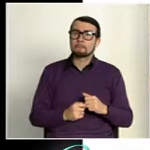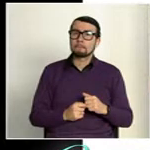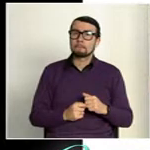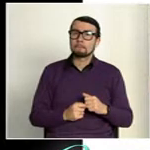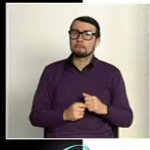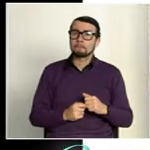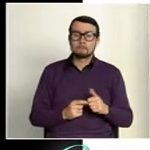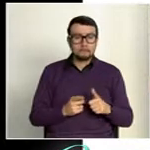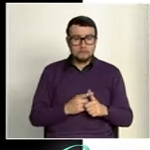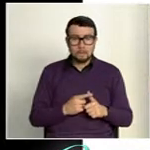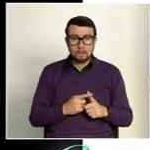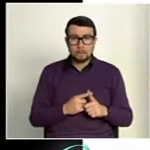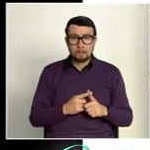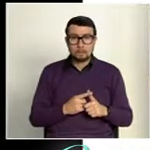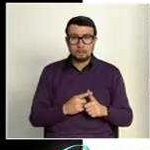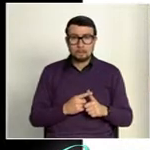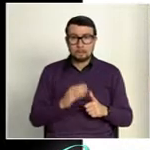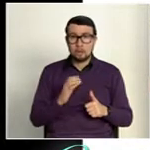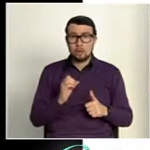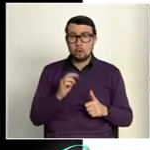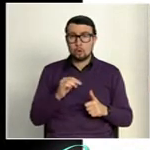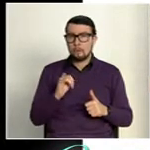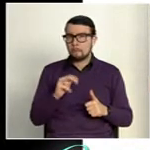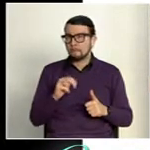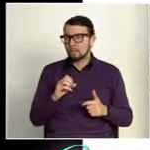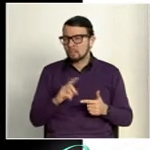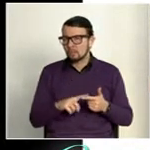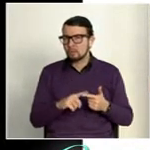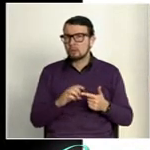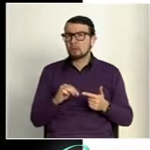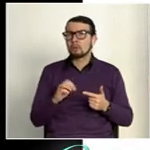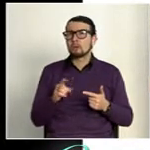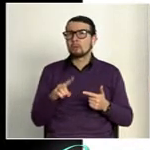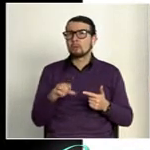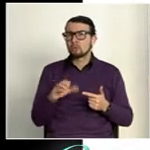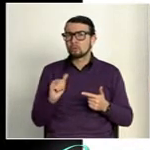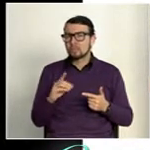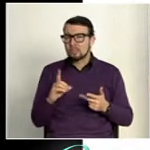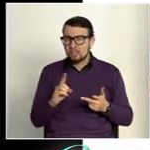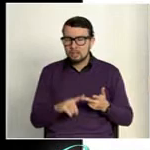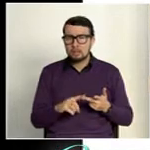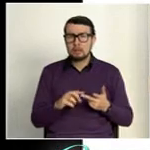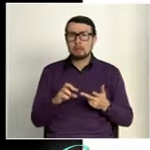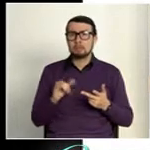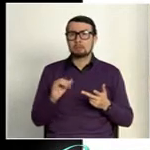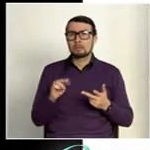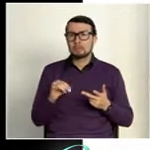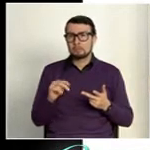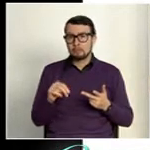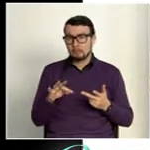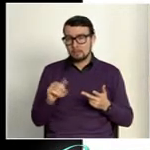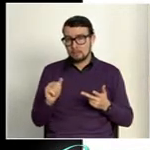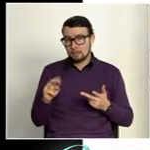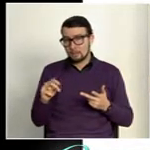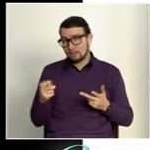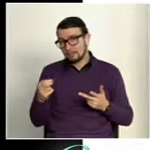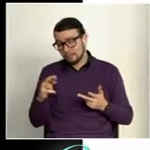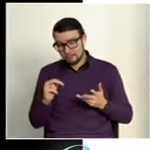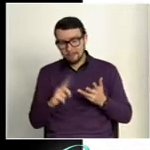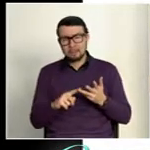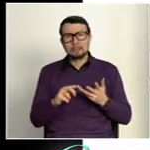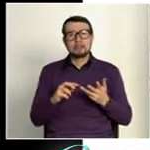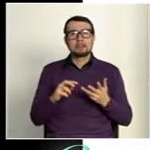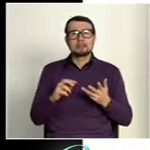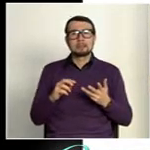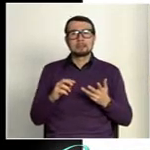semilla de comino, aunque tenemos nuez moscada, tenemos semilla de coriandro, pimienta negra, la hoja de laurel, tenemos